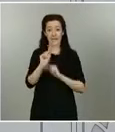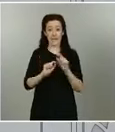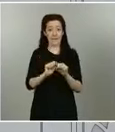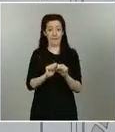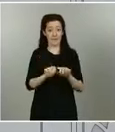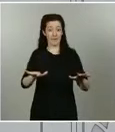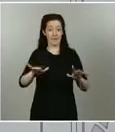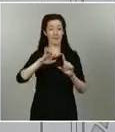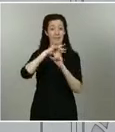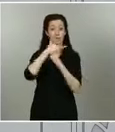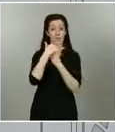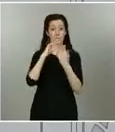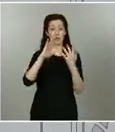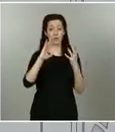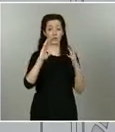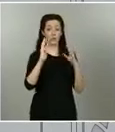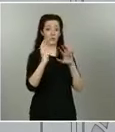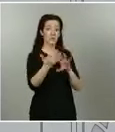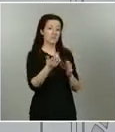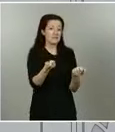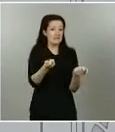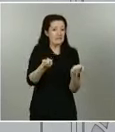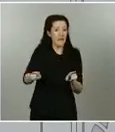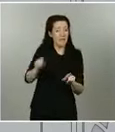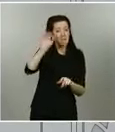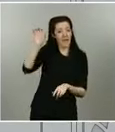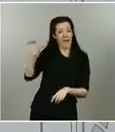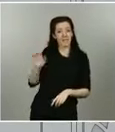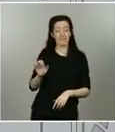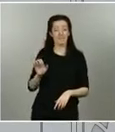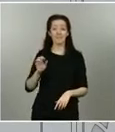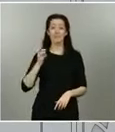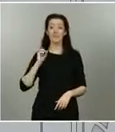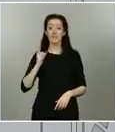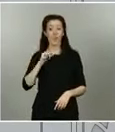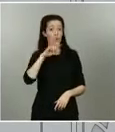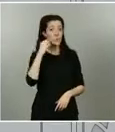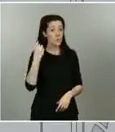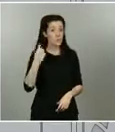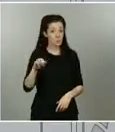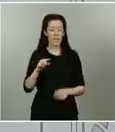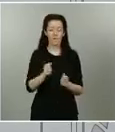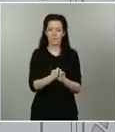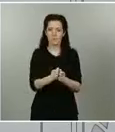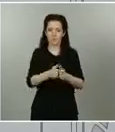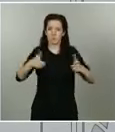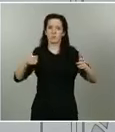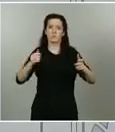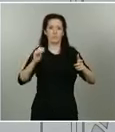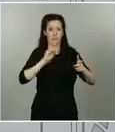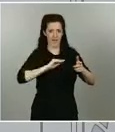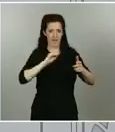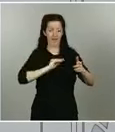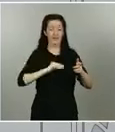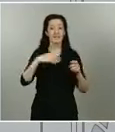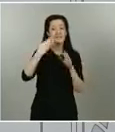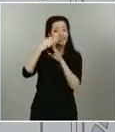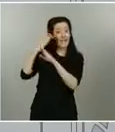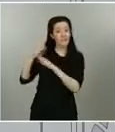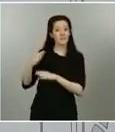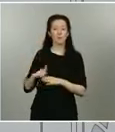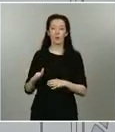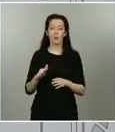en todos estos países, salvo Rusia, que sigue teniendo incrementos muy importantes. En todos los demás, los incrementos son progresivamente